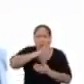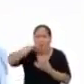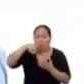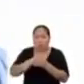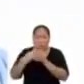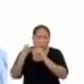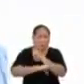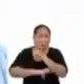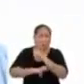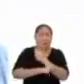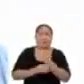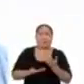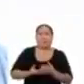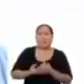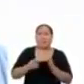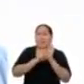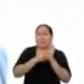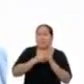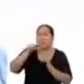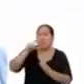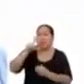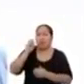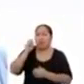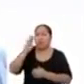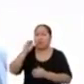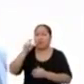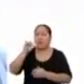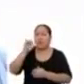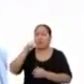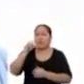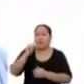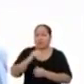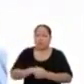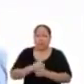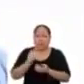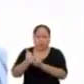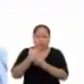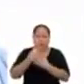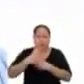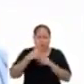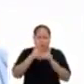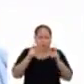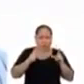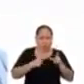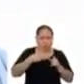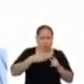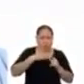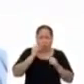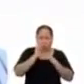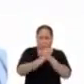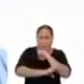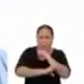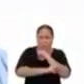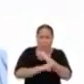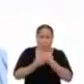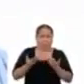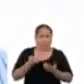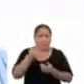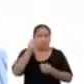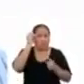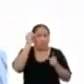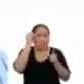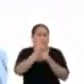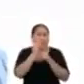países? ¿Y qué de la globalización? ¿Beneficia a mi localidad y país? Voy a necesitar su ayuda en esto. Tu reto es